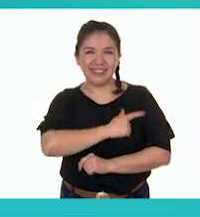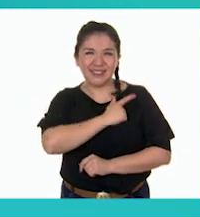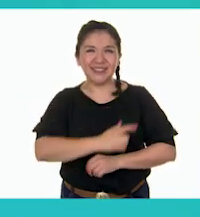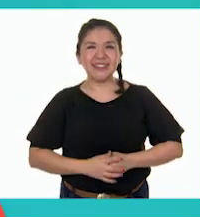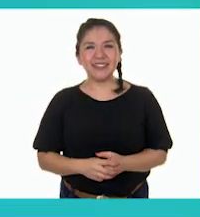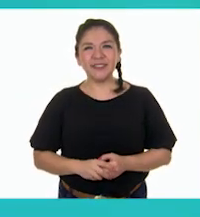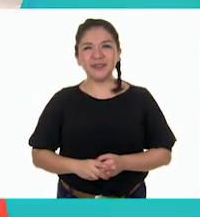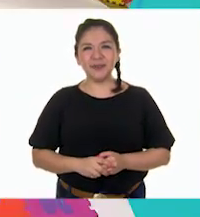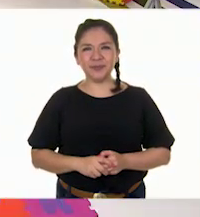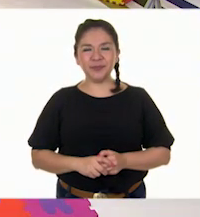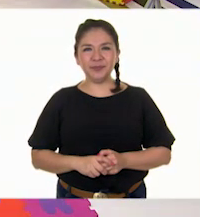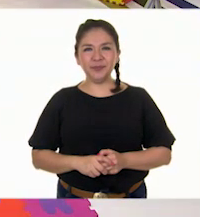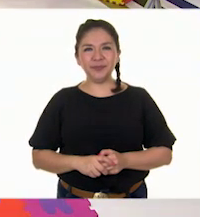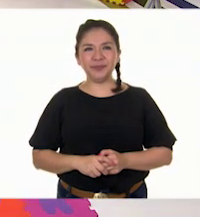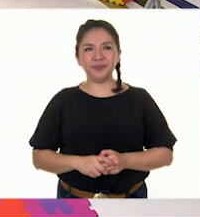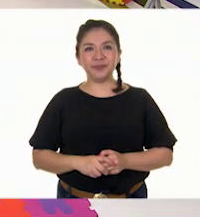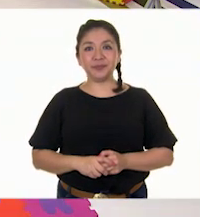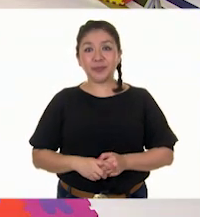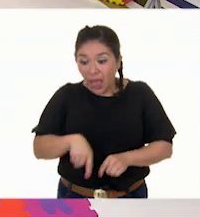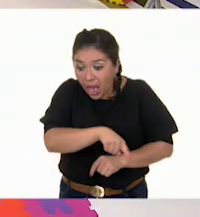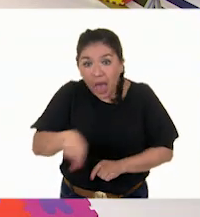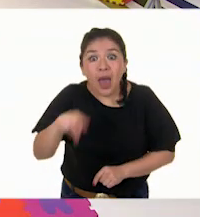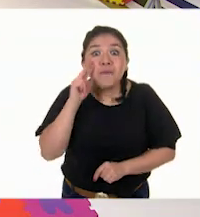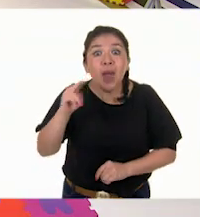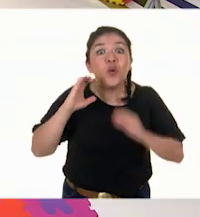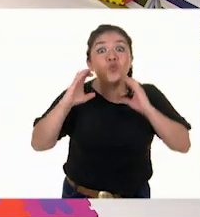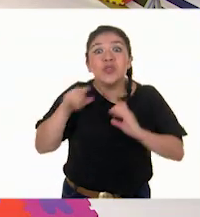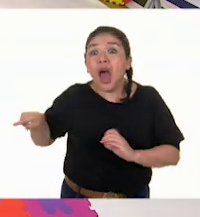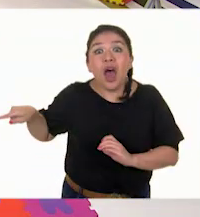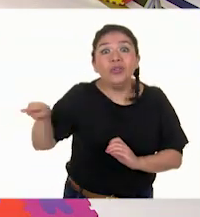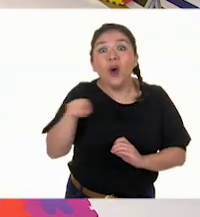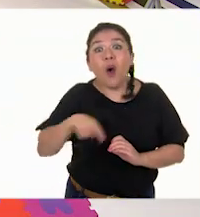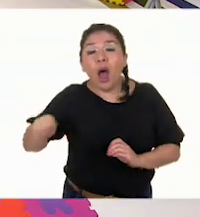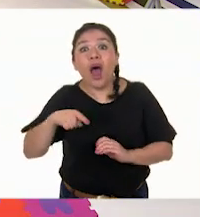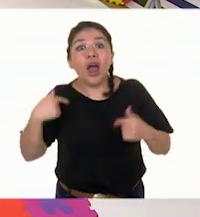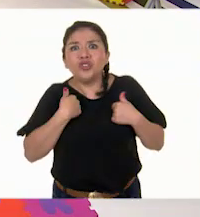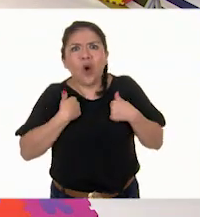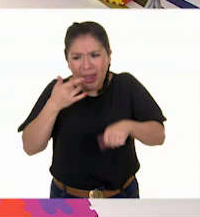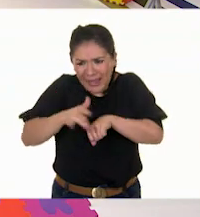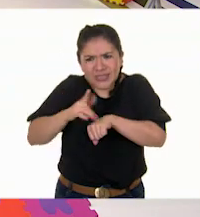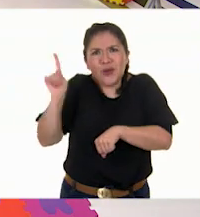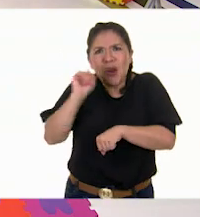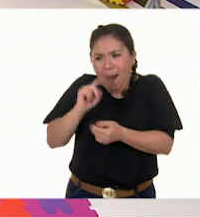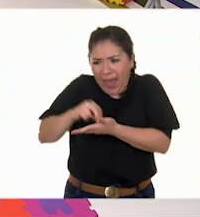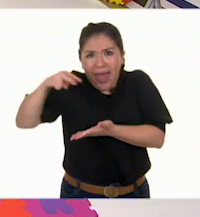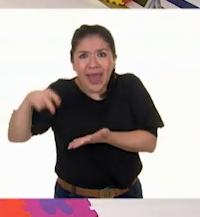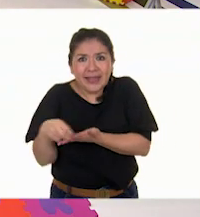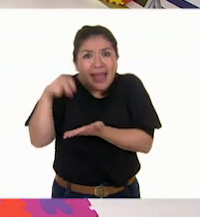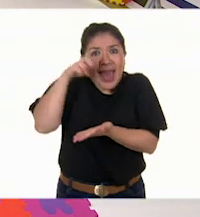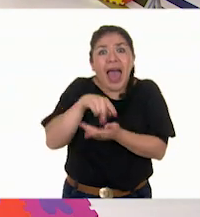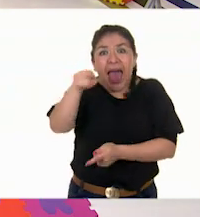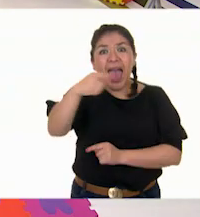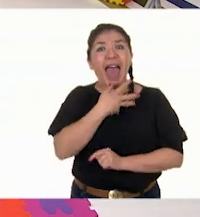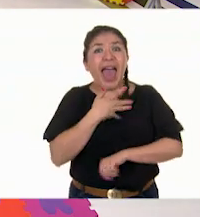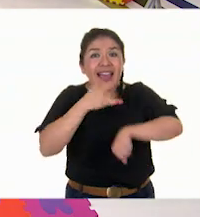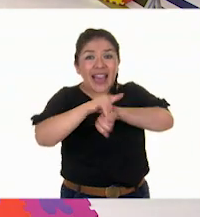gustado. Maestra, cuidado. No, yo no soy queso. Váyanse para allá, ya hay